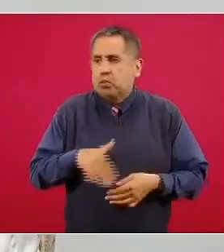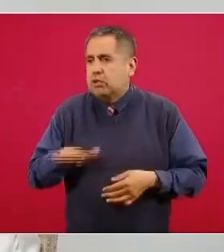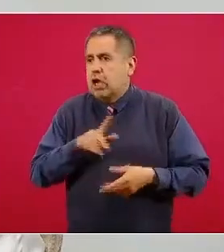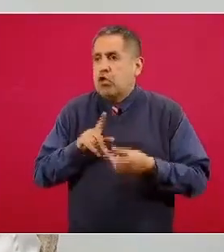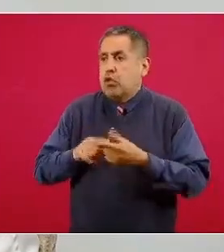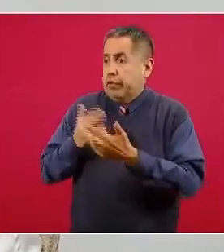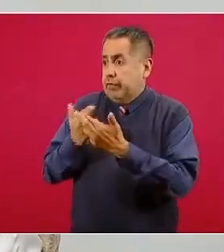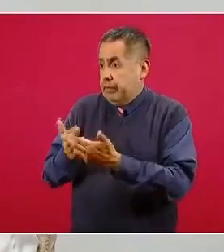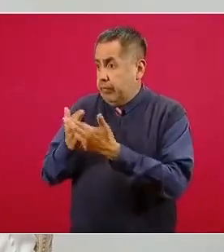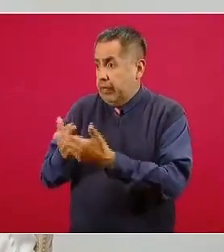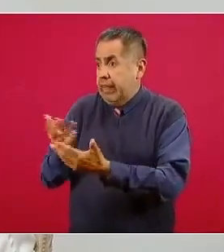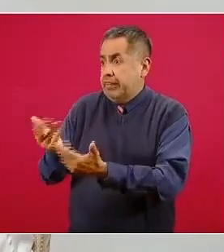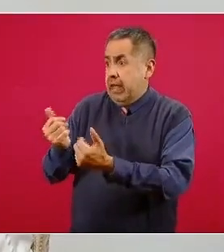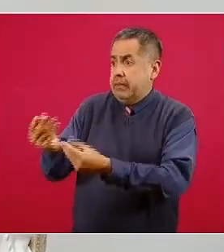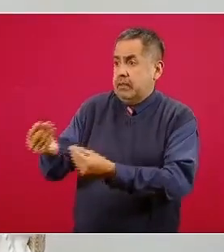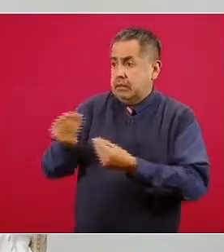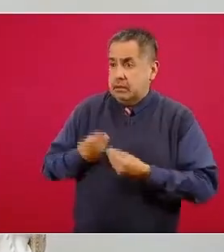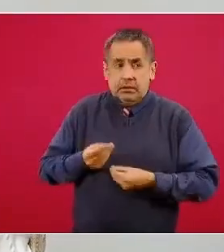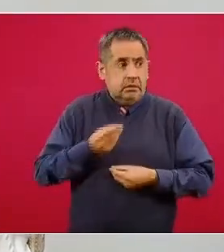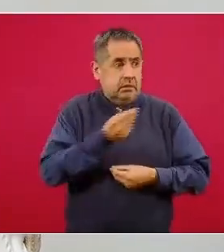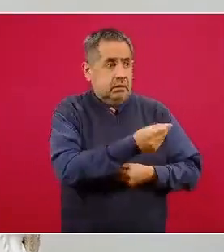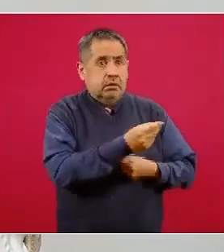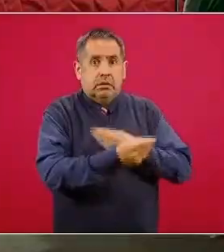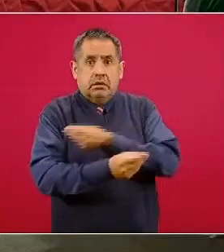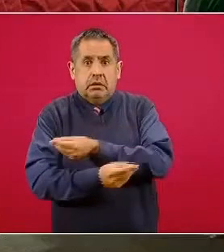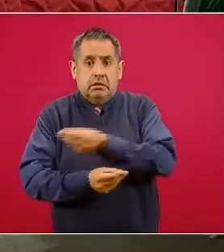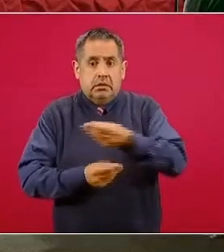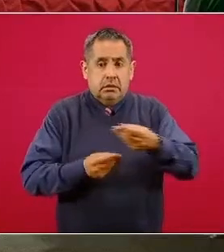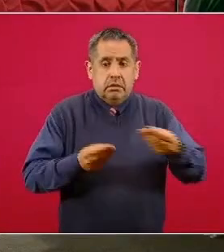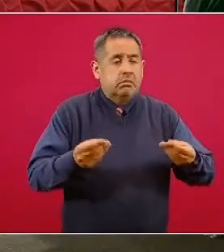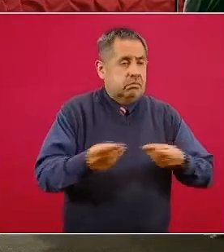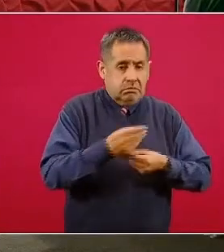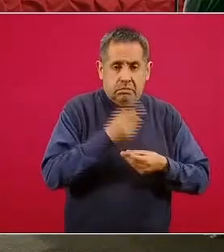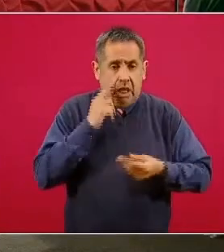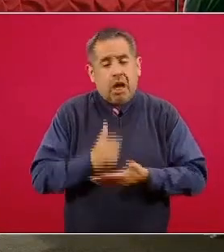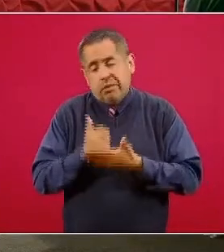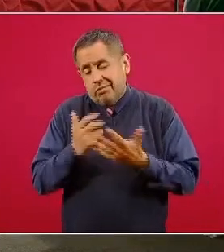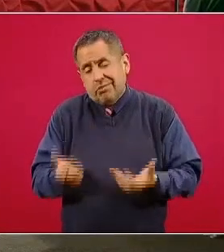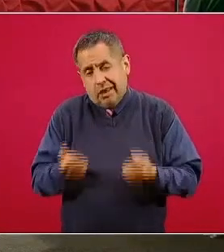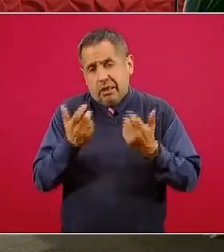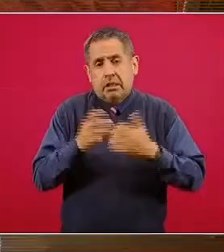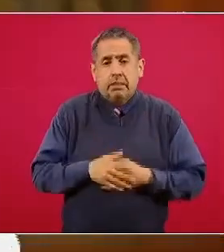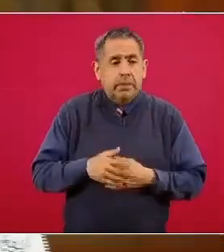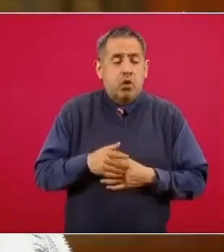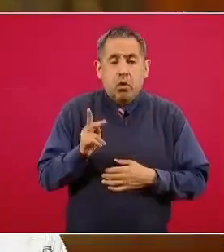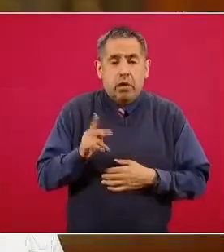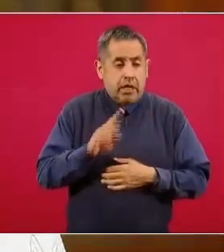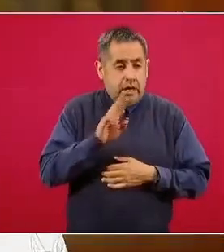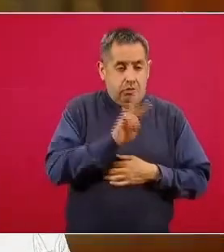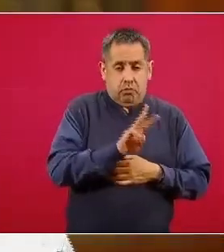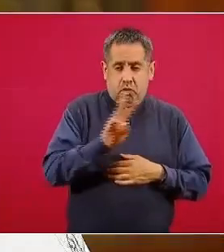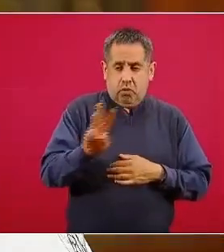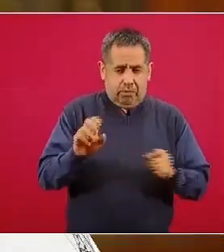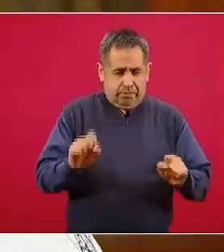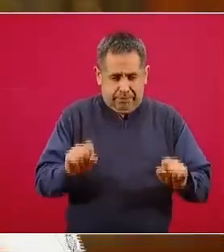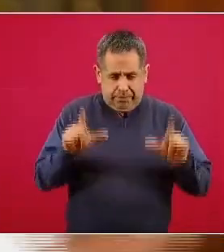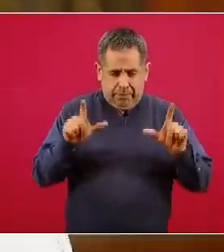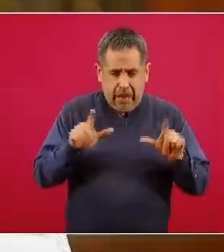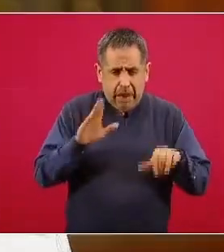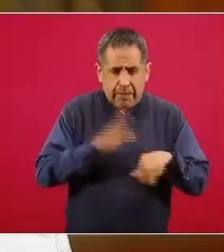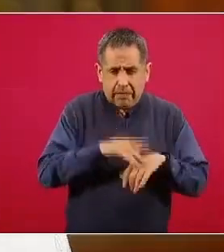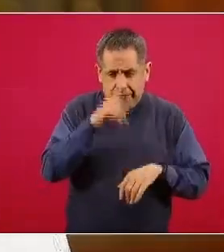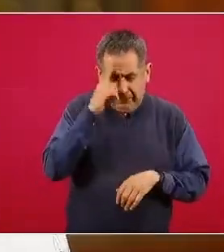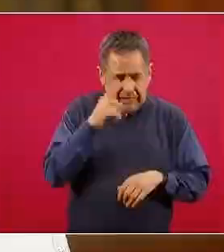solucionar con intercambios internos y otras estrategias, pero esta plataforma creemos que es la mejor forma